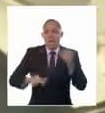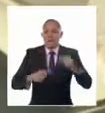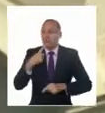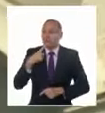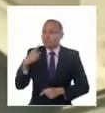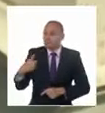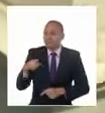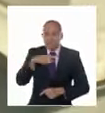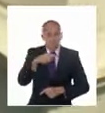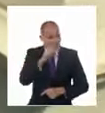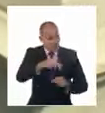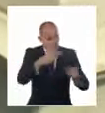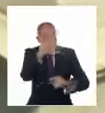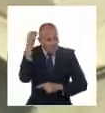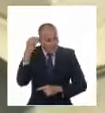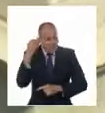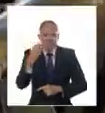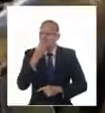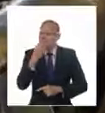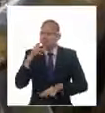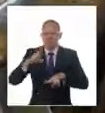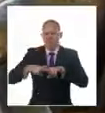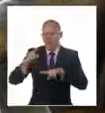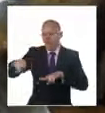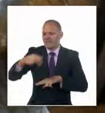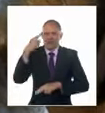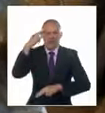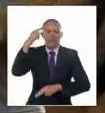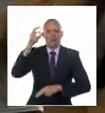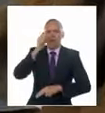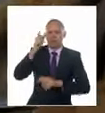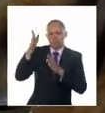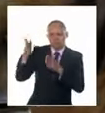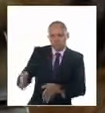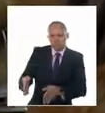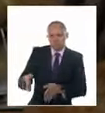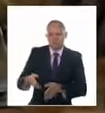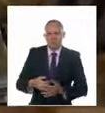las piedras. A Diane Salles, Canal Cubano de Noticias.